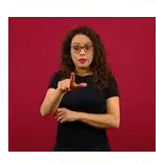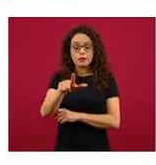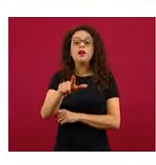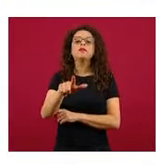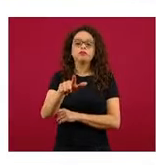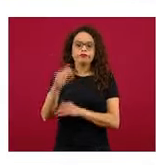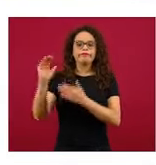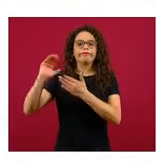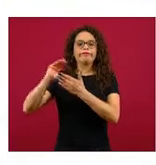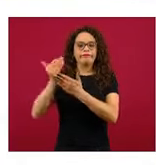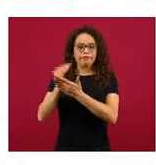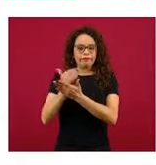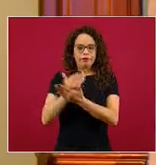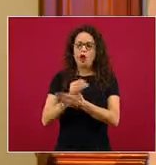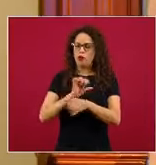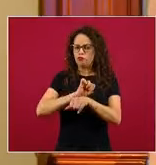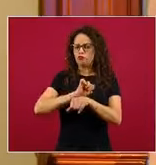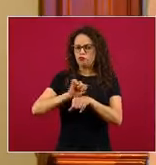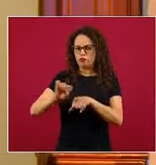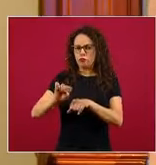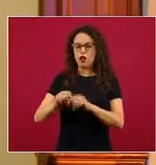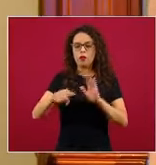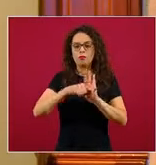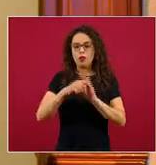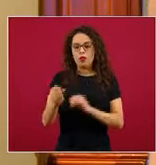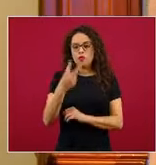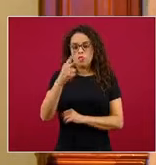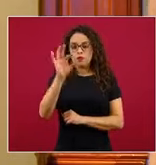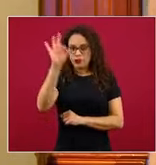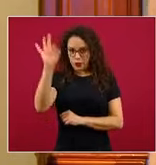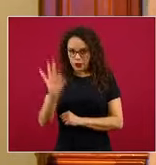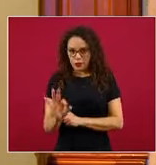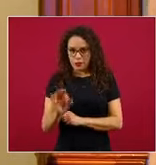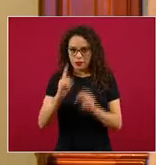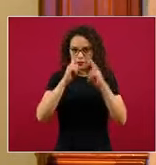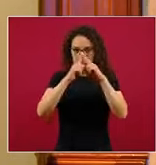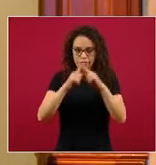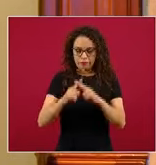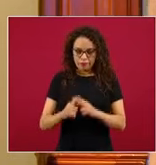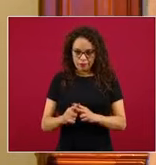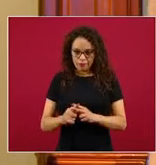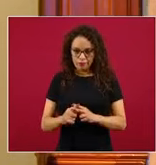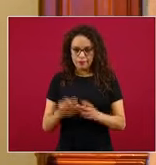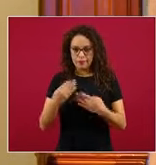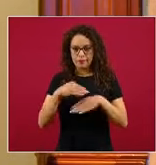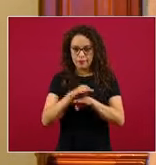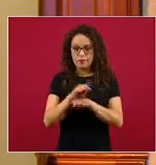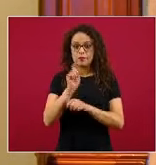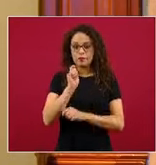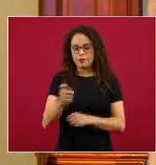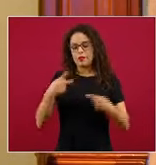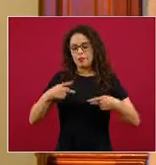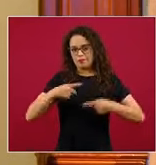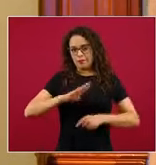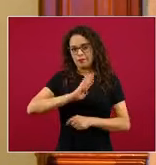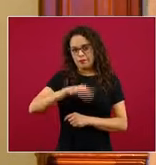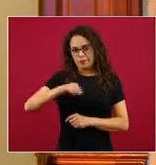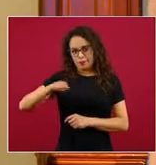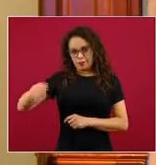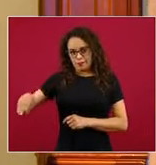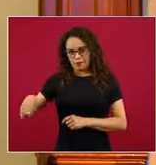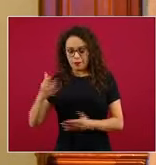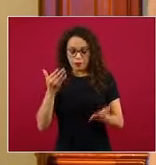ligera disminución que se representa con un menos 2% en la ocurrencia de las defunciones, a diferencia de lo que